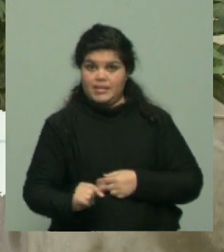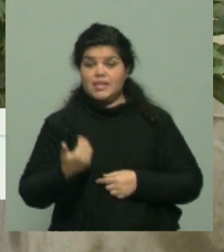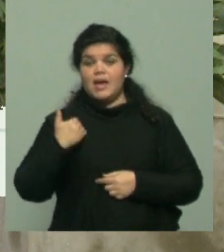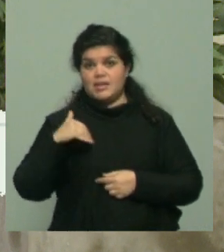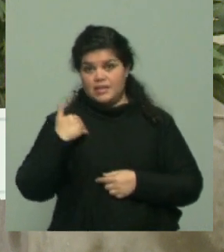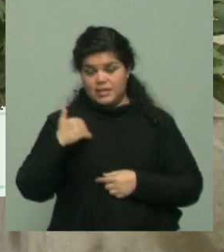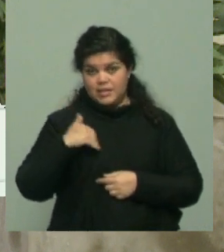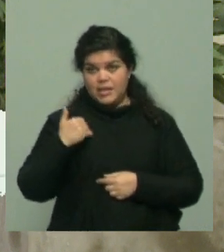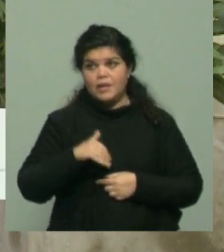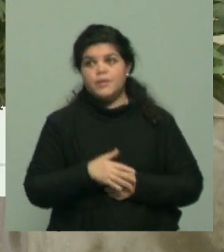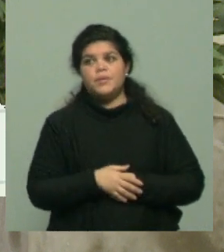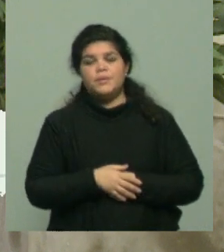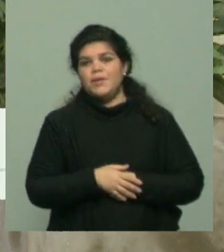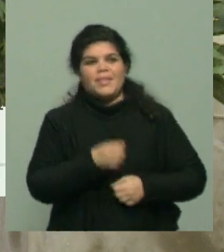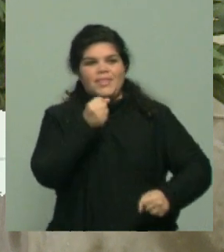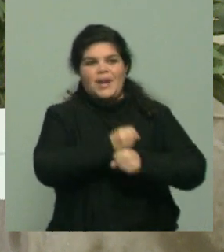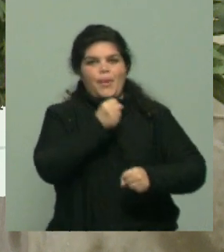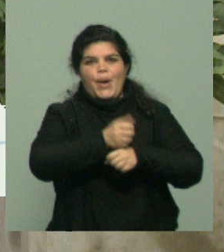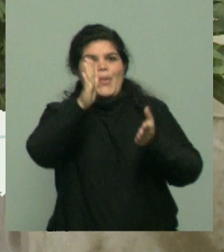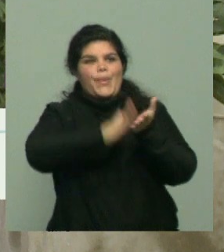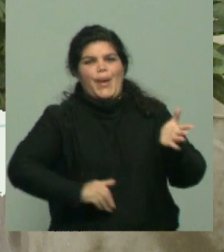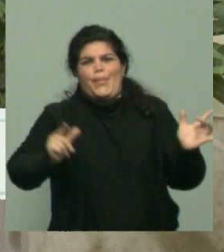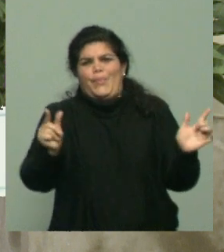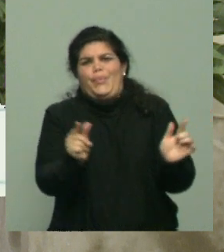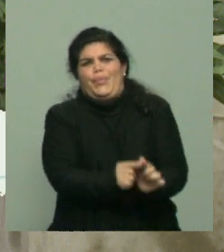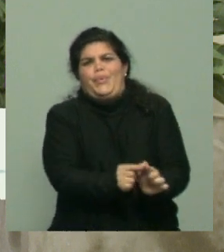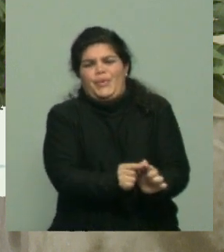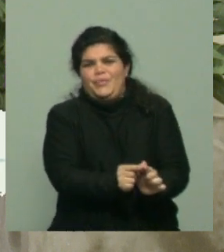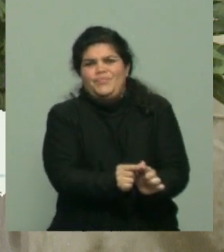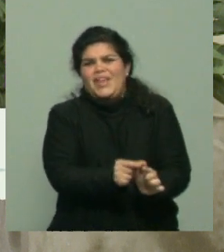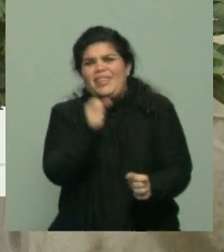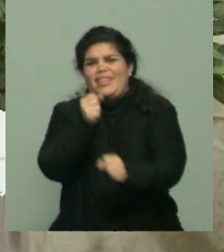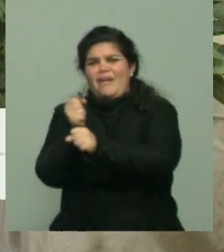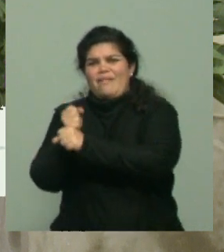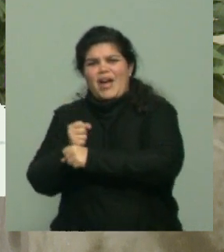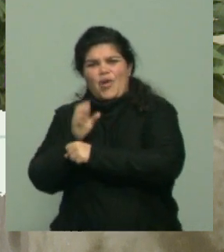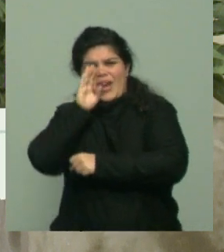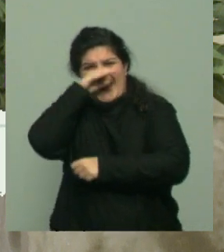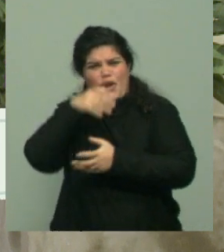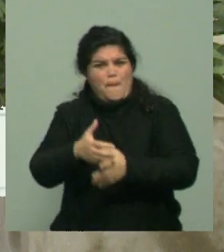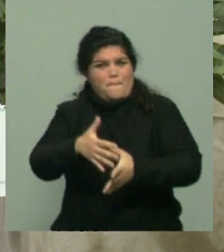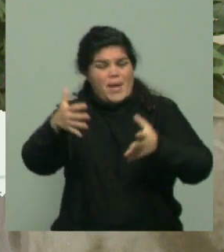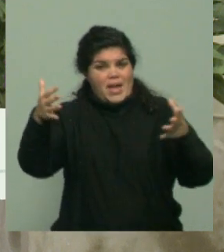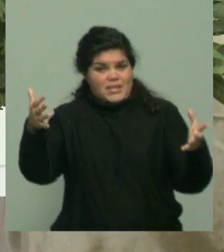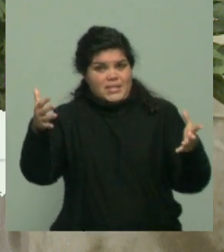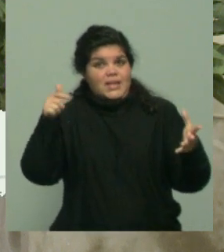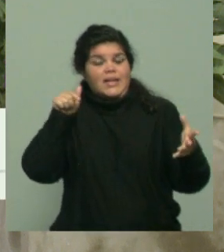un índice de informalidad muy alto, hay que recordar que más allá de alguna